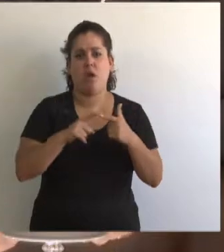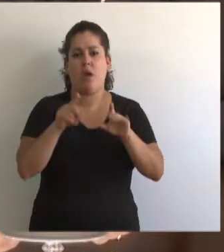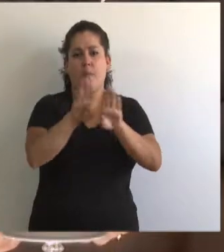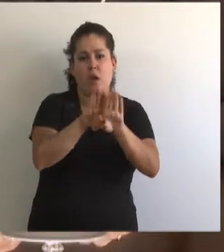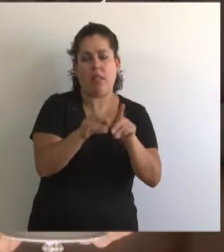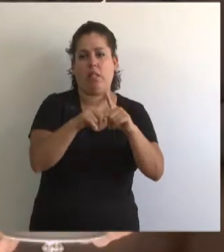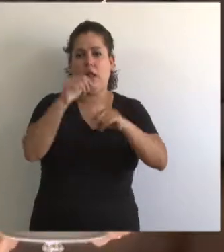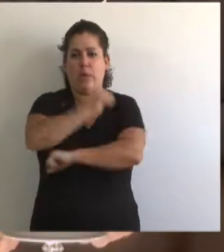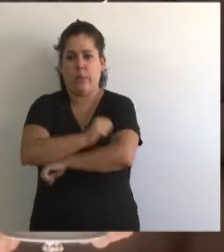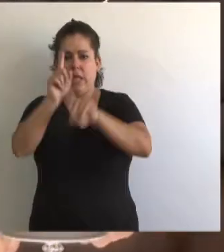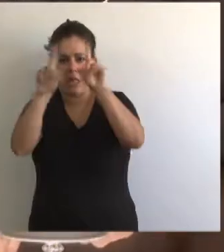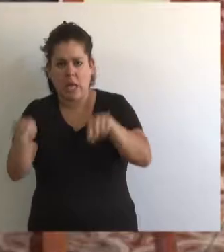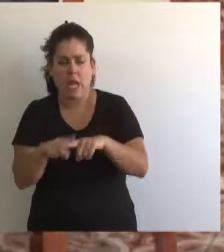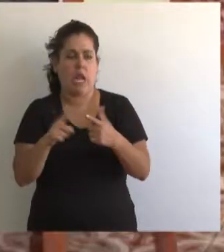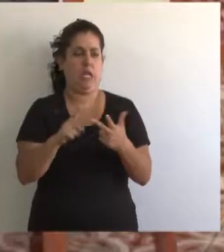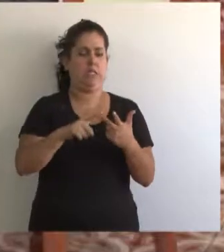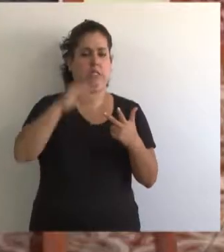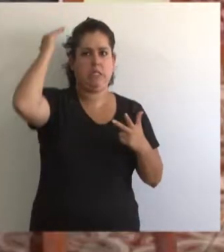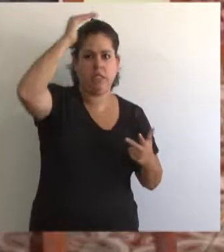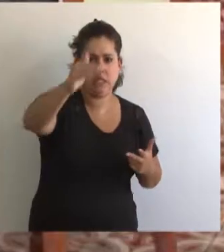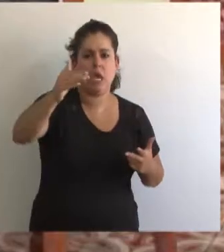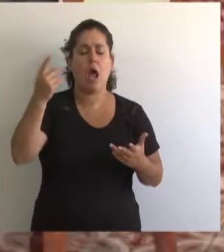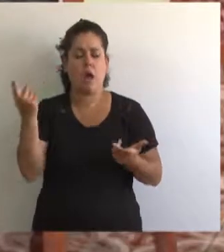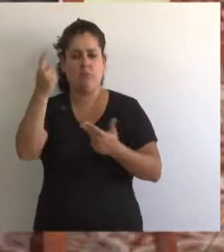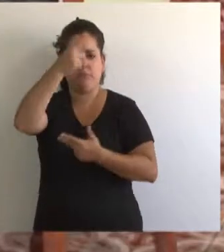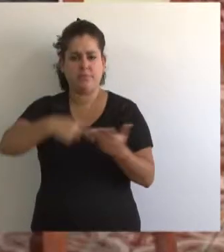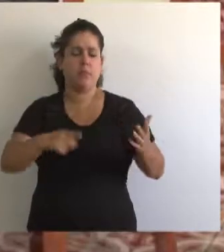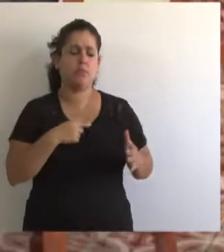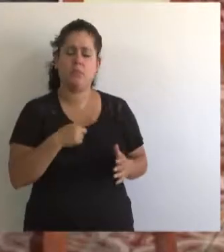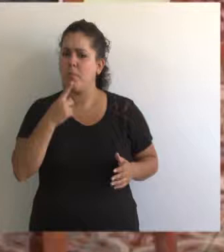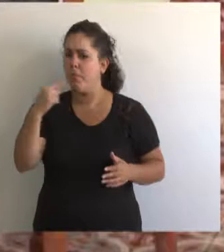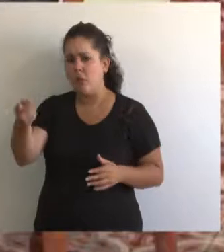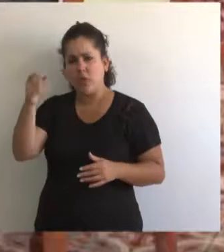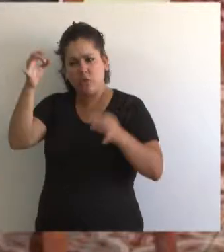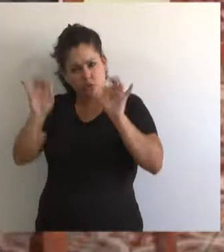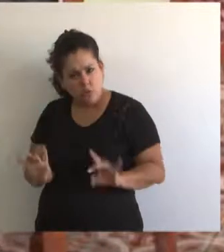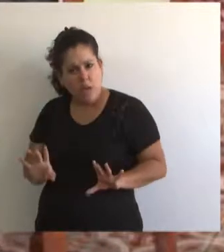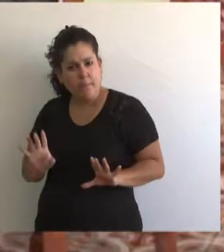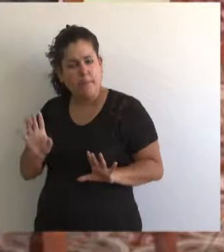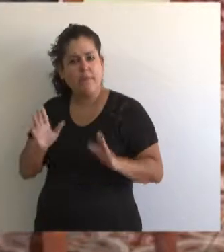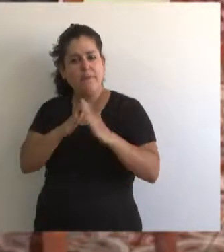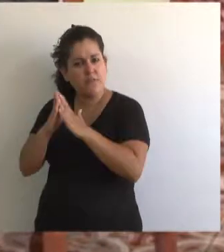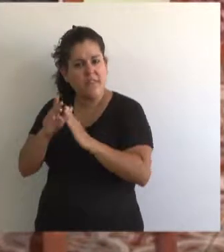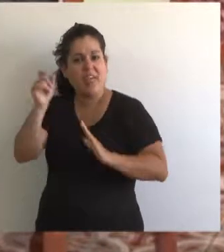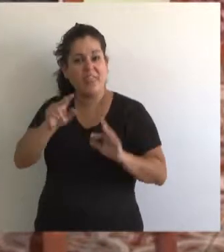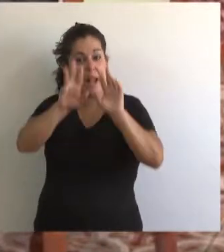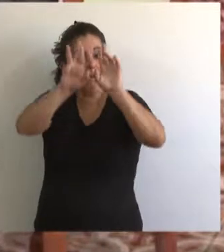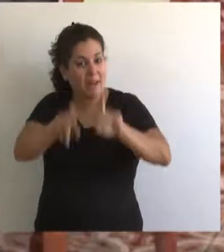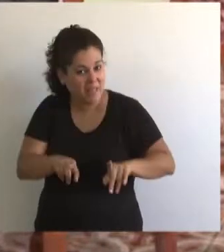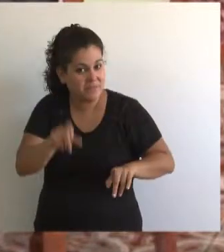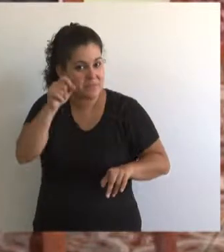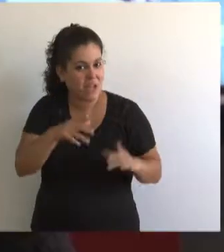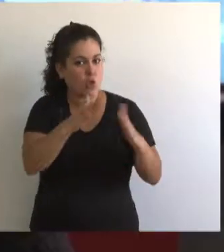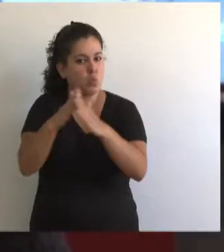estructuras, aberturas, entrepisos, cielos rasos. Pero esto sería específicamente para viviendas que se construyen en el marco de